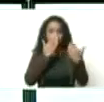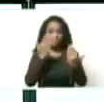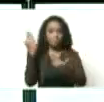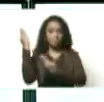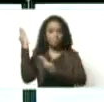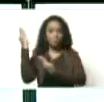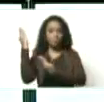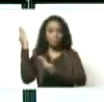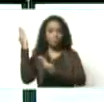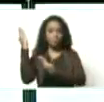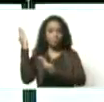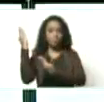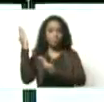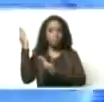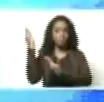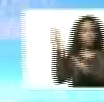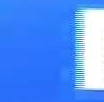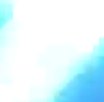vega